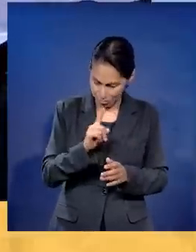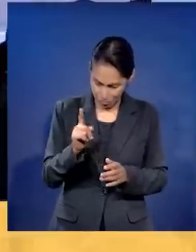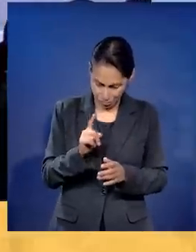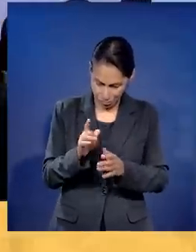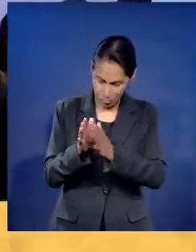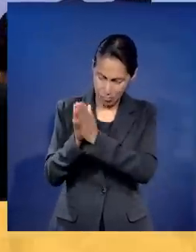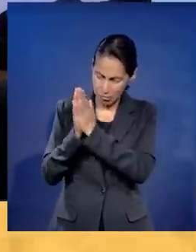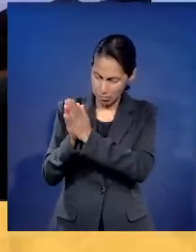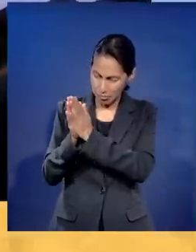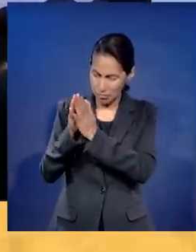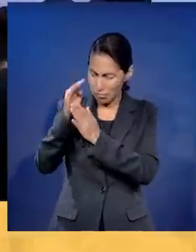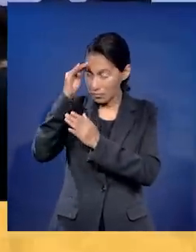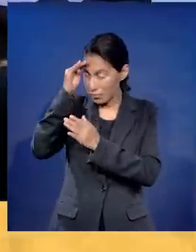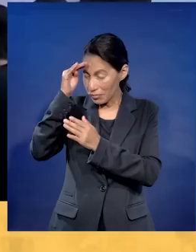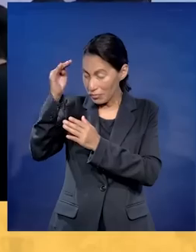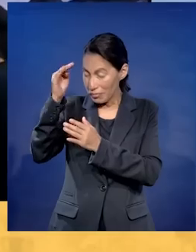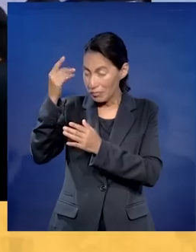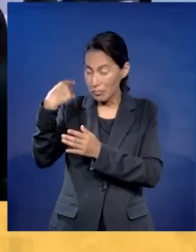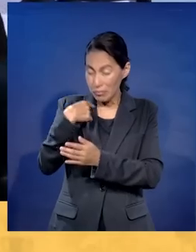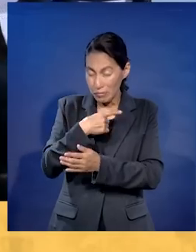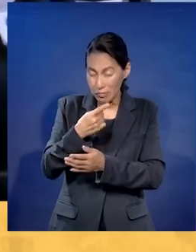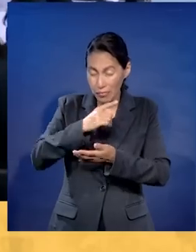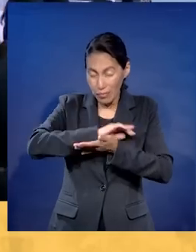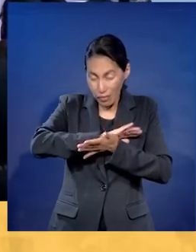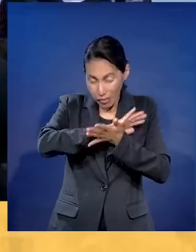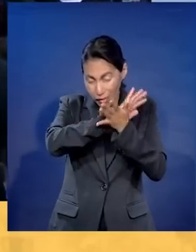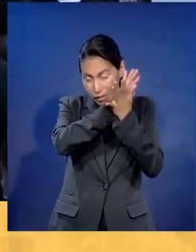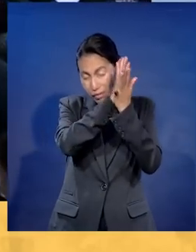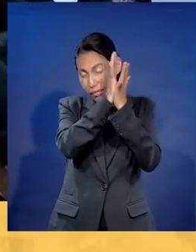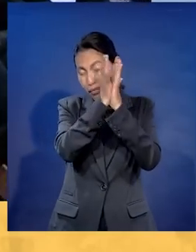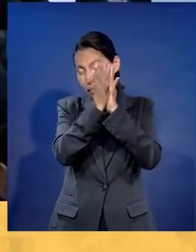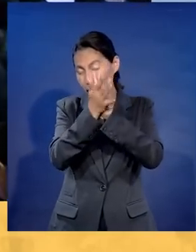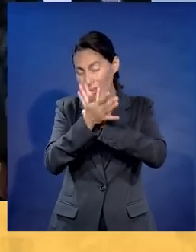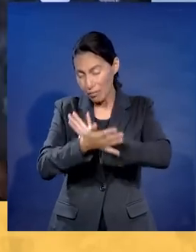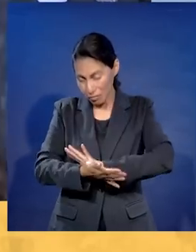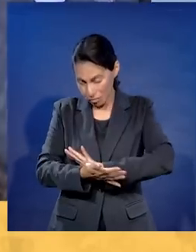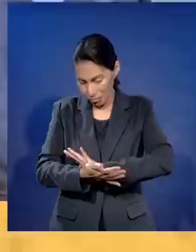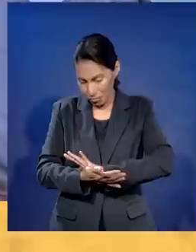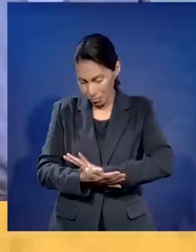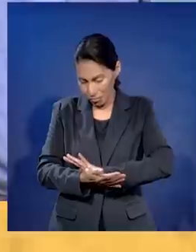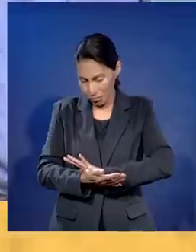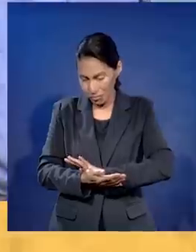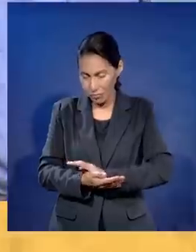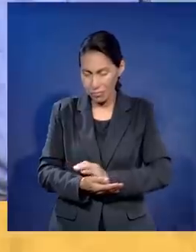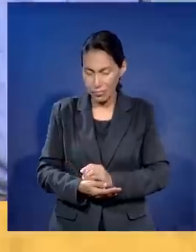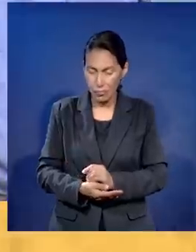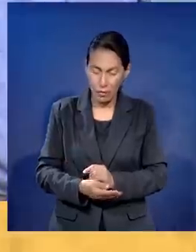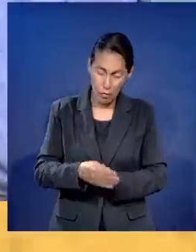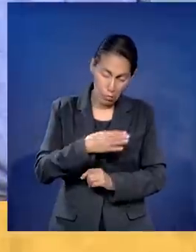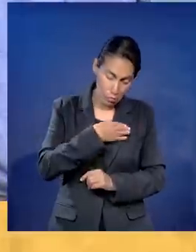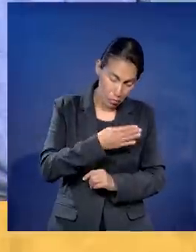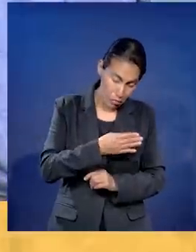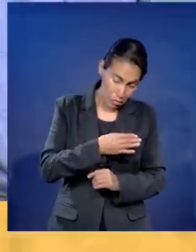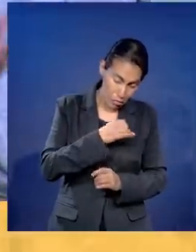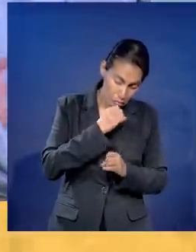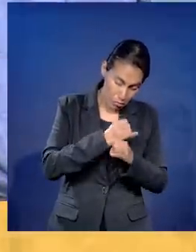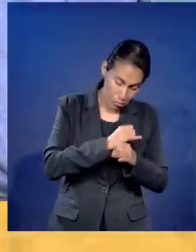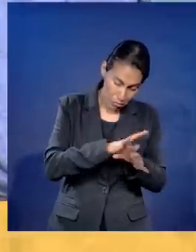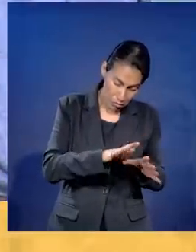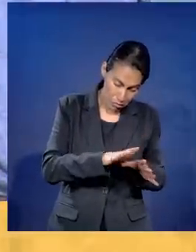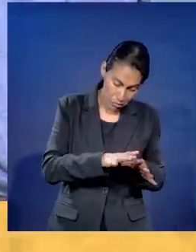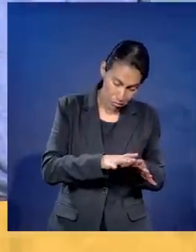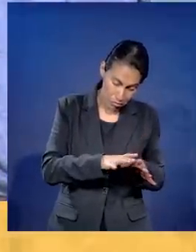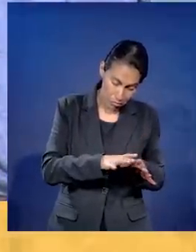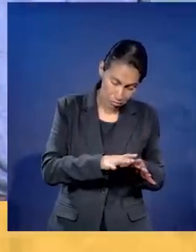convencidos solo convencidos queremos ser convertidos queremos ser convertidos no queremos Tener buena información